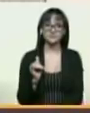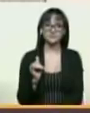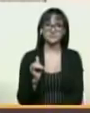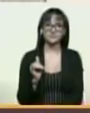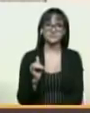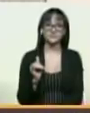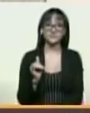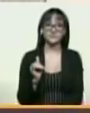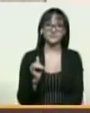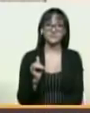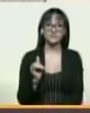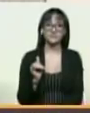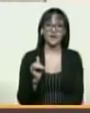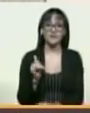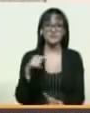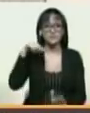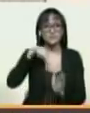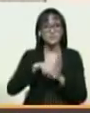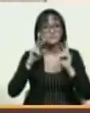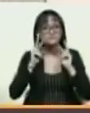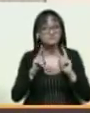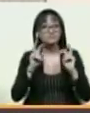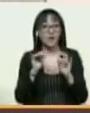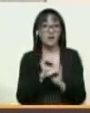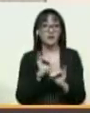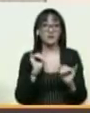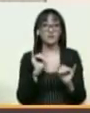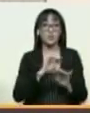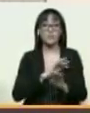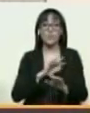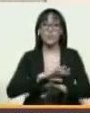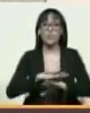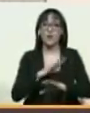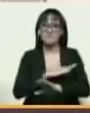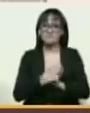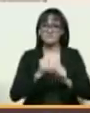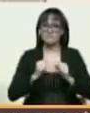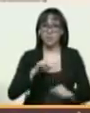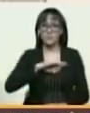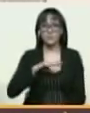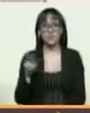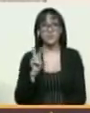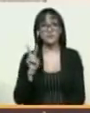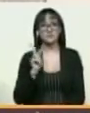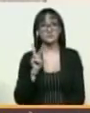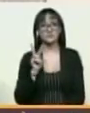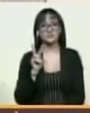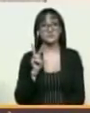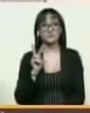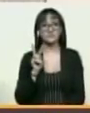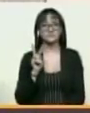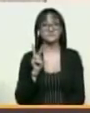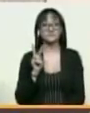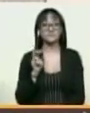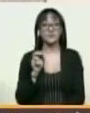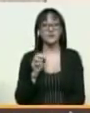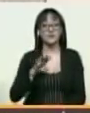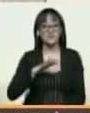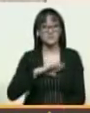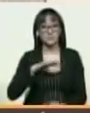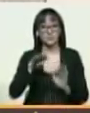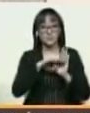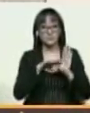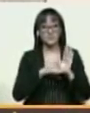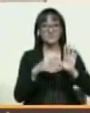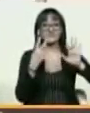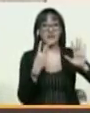un riguroso, y así lo digo, diagnóstico de nuestras potencialidades y fortalezas en las cadenas de valor de estos